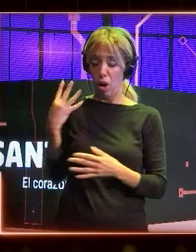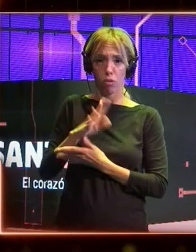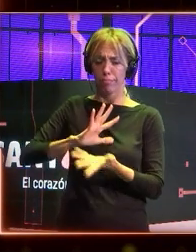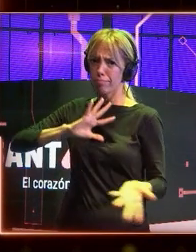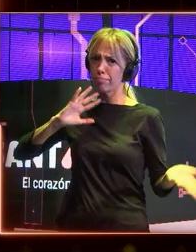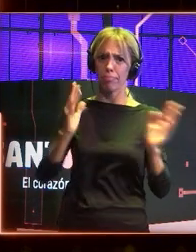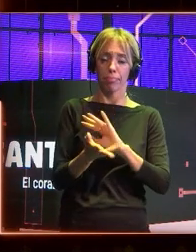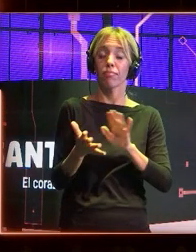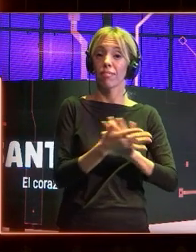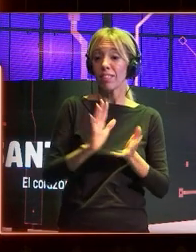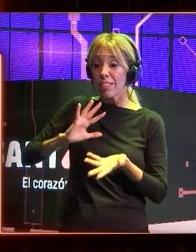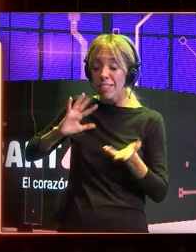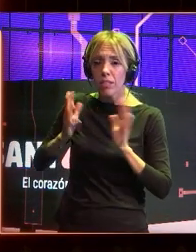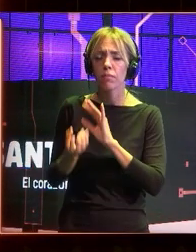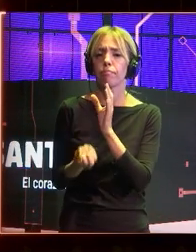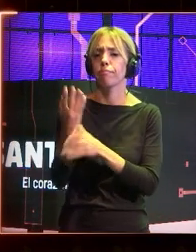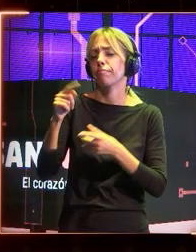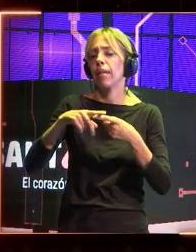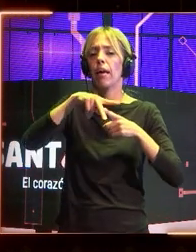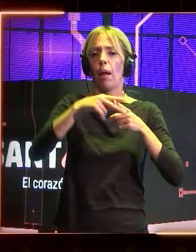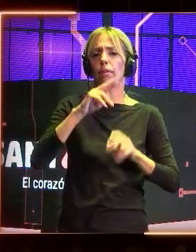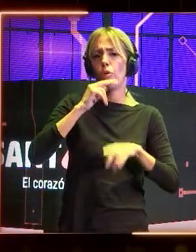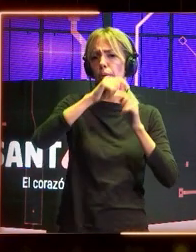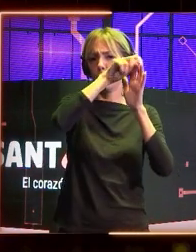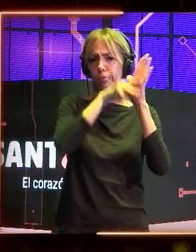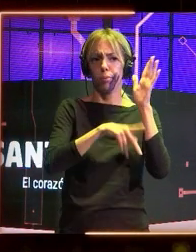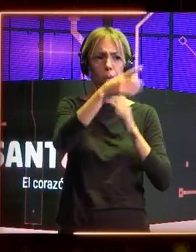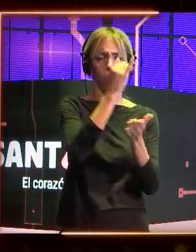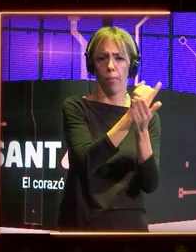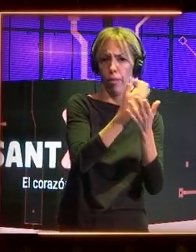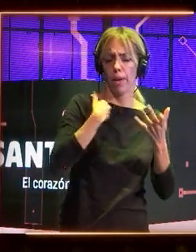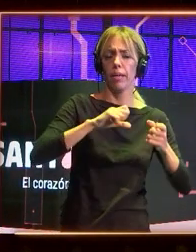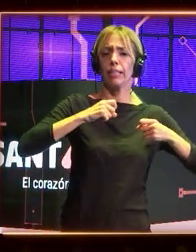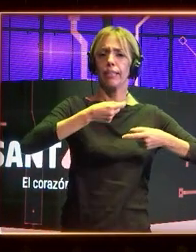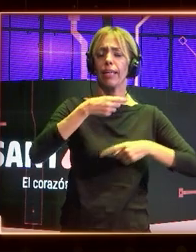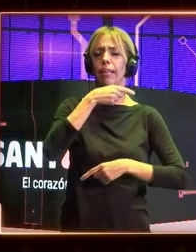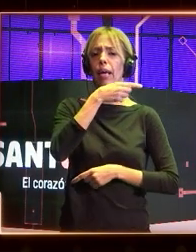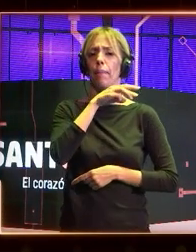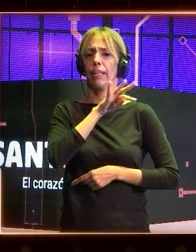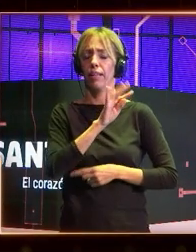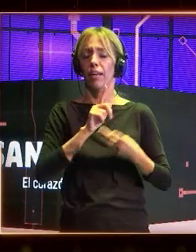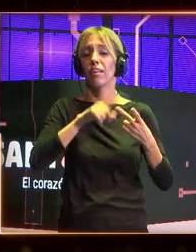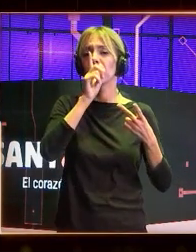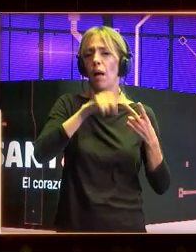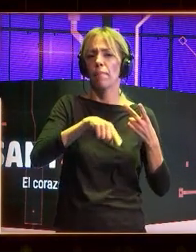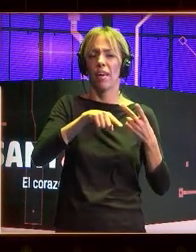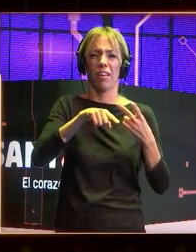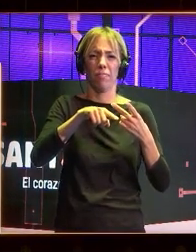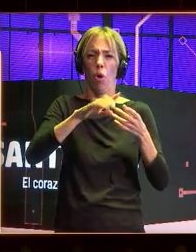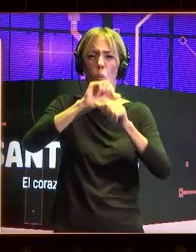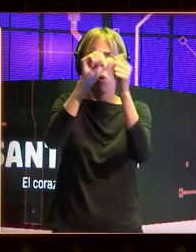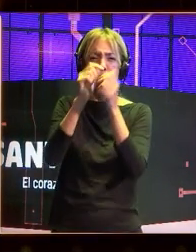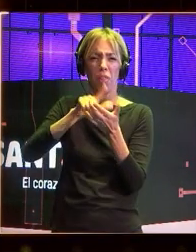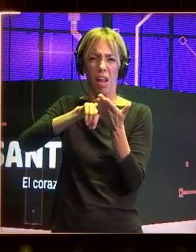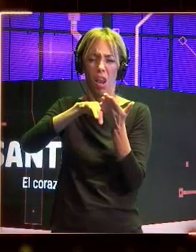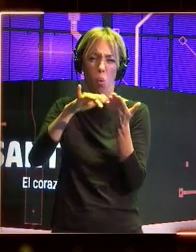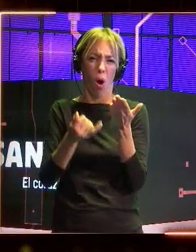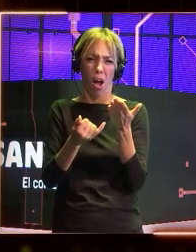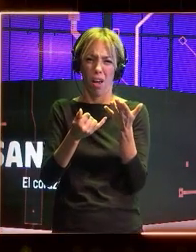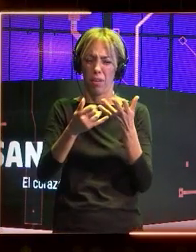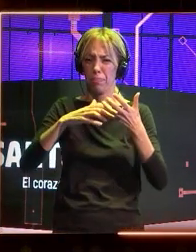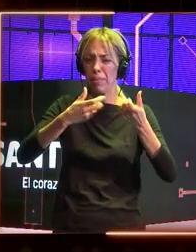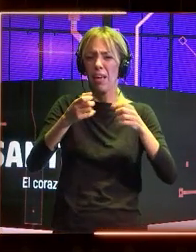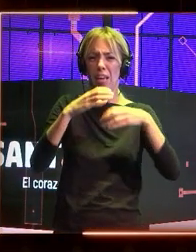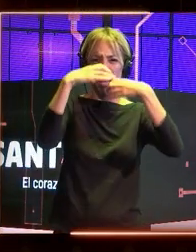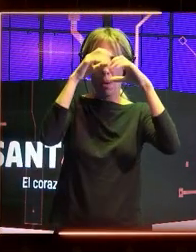y de esta Revolución aparecen pues herramientas que todos habéis probado chat gpt hemos visto la integración de todos estos enormes modelos de lenguaje en